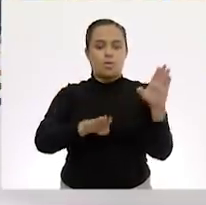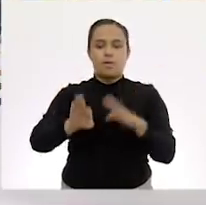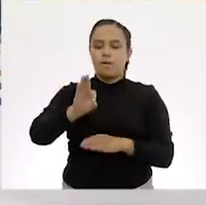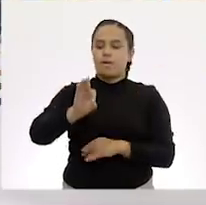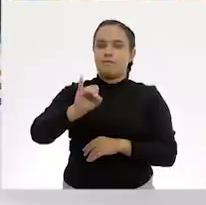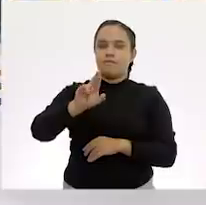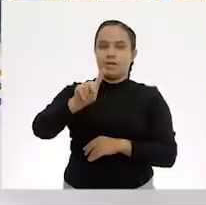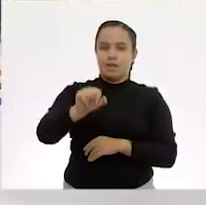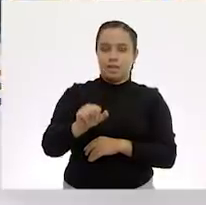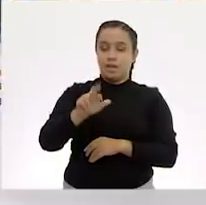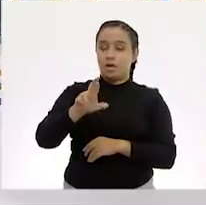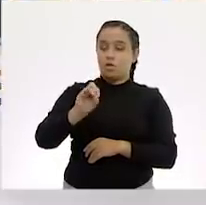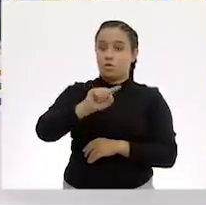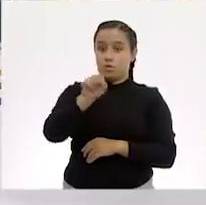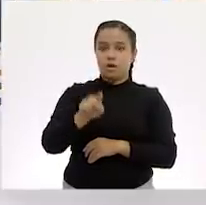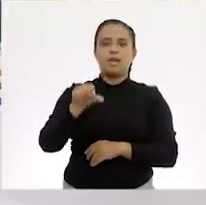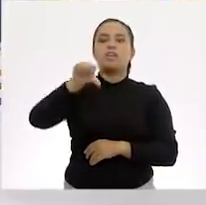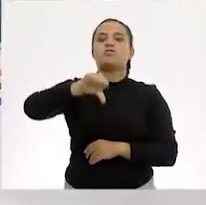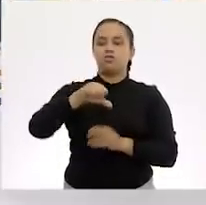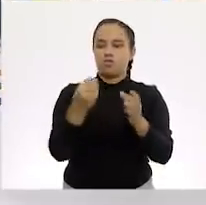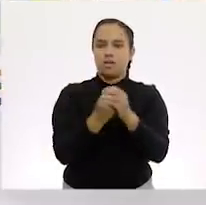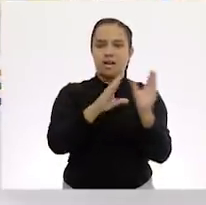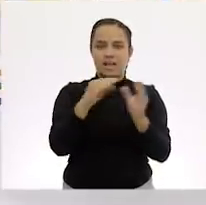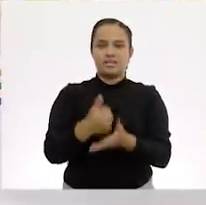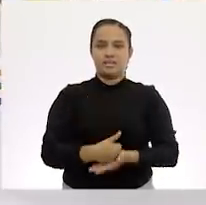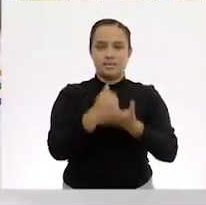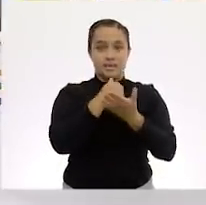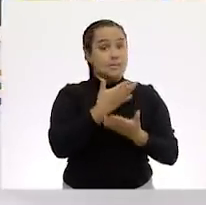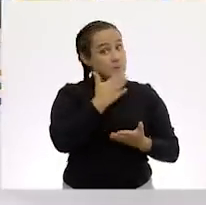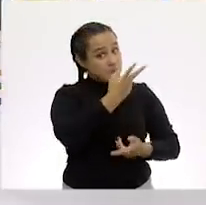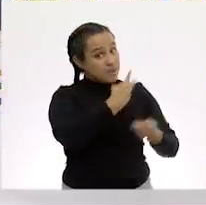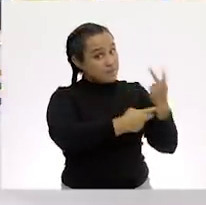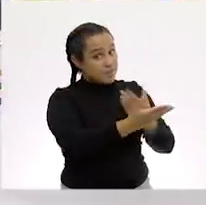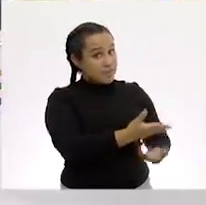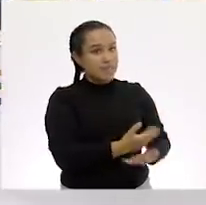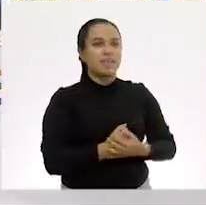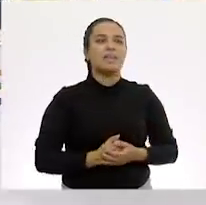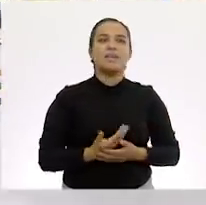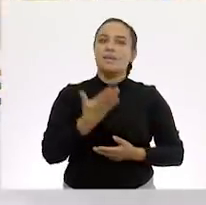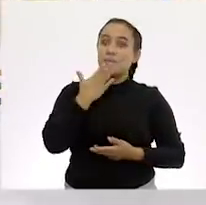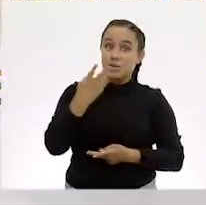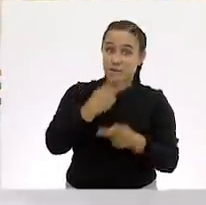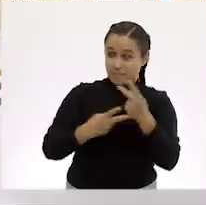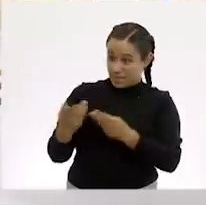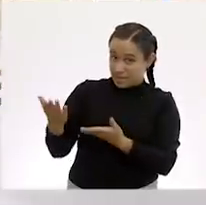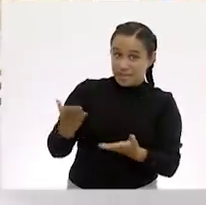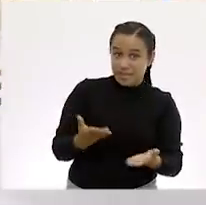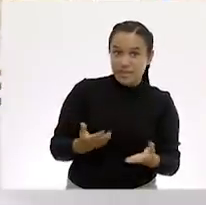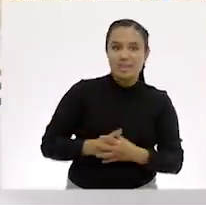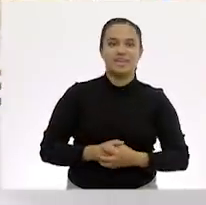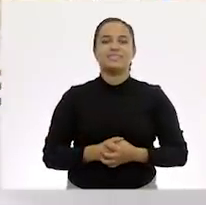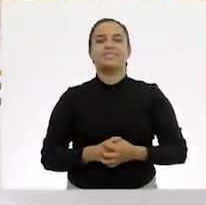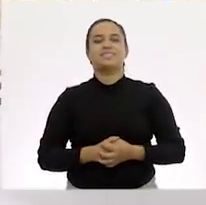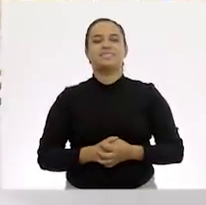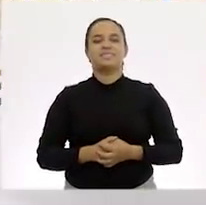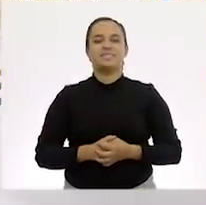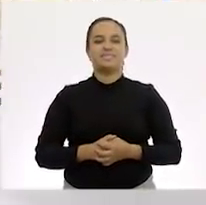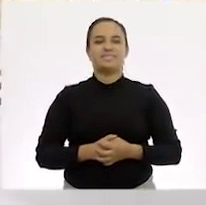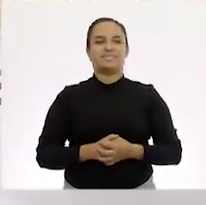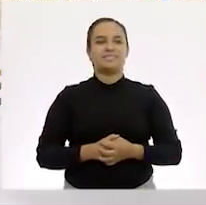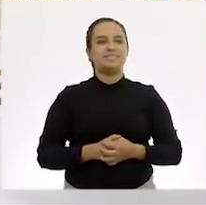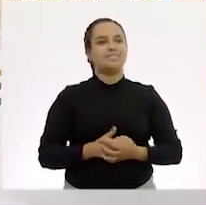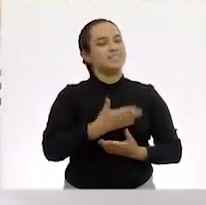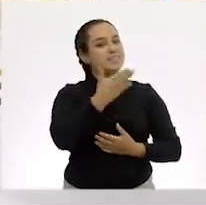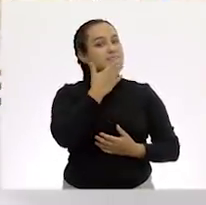Frida Rodríguez, que nos va a ayudar en la clase de hoy. Bienvenida, Frida. Perfecto. Bienvenida, adelante, por favor.